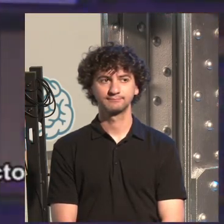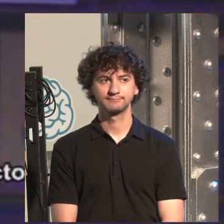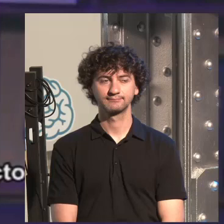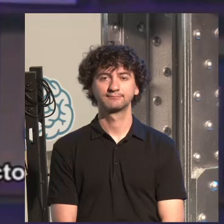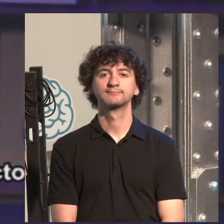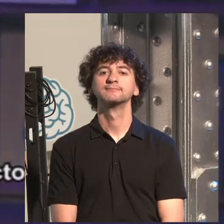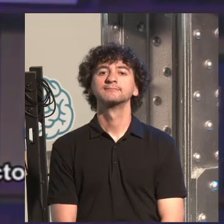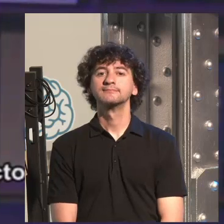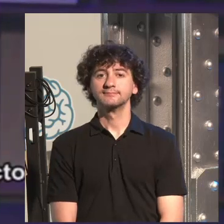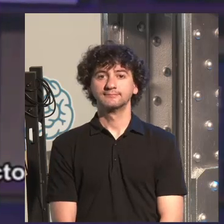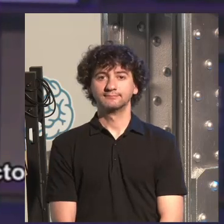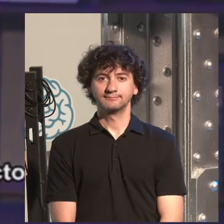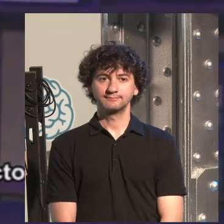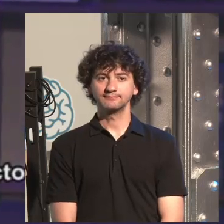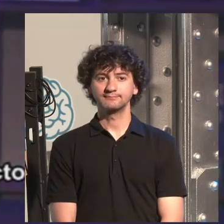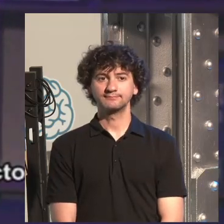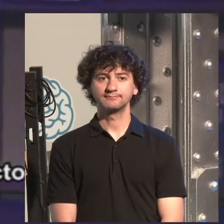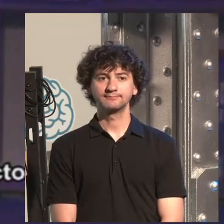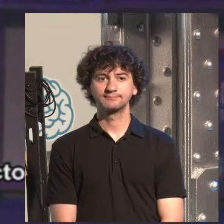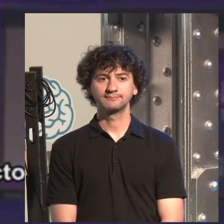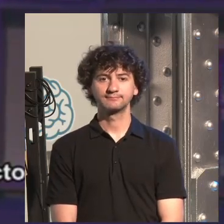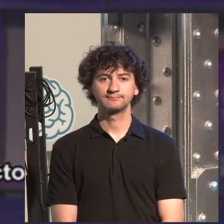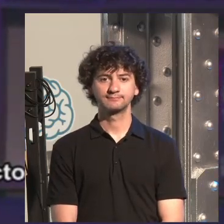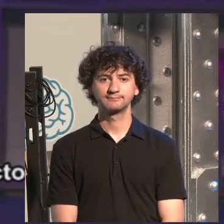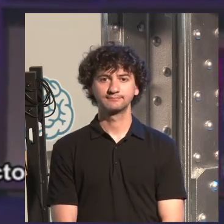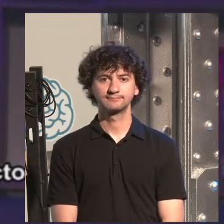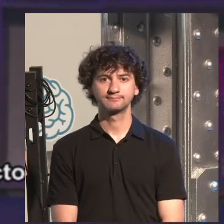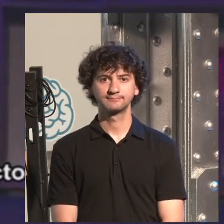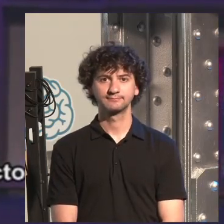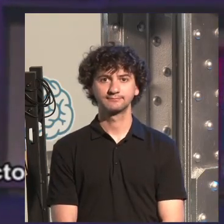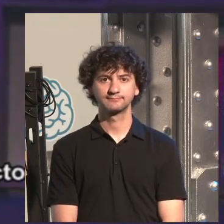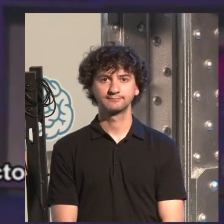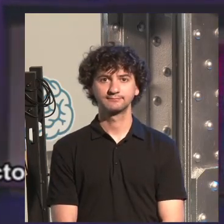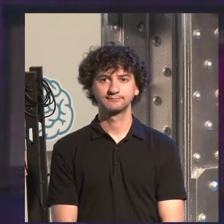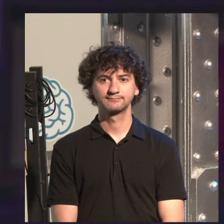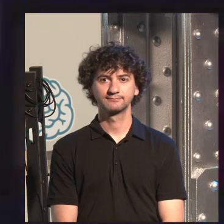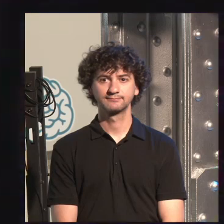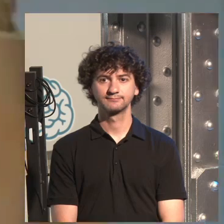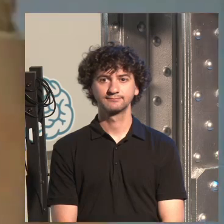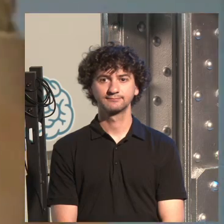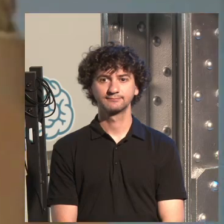And in this moment, we are perfect. We are whole, and we are beautiful.